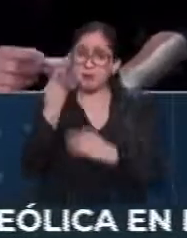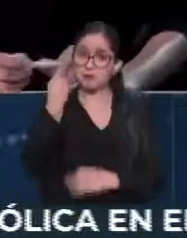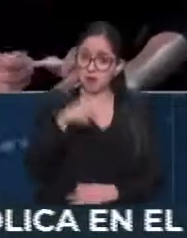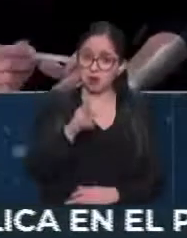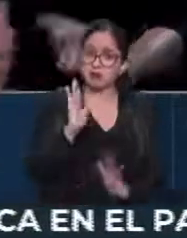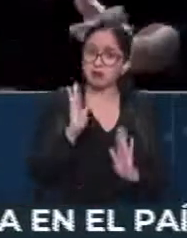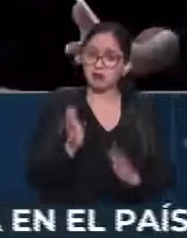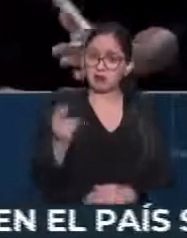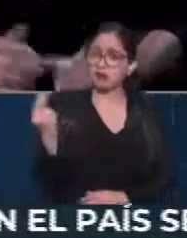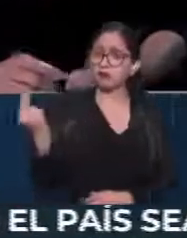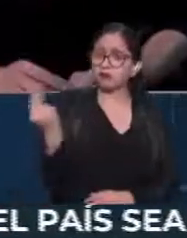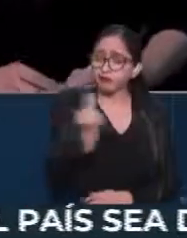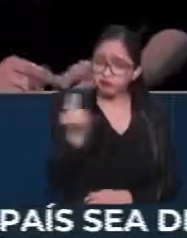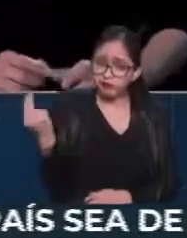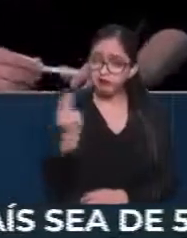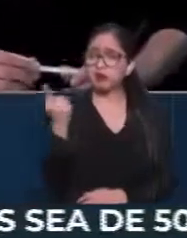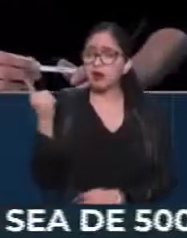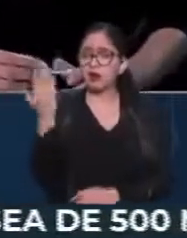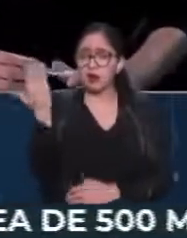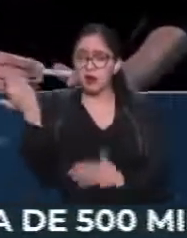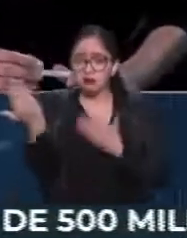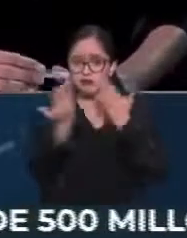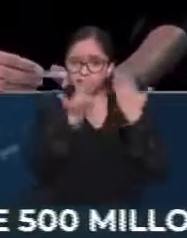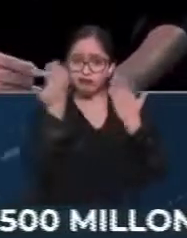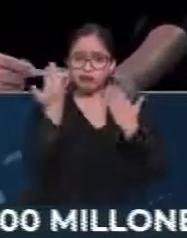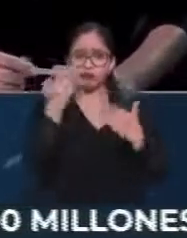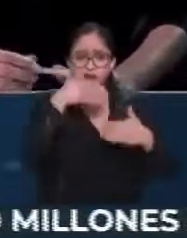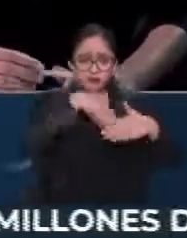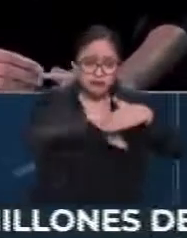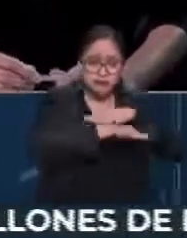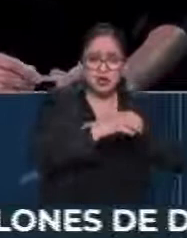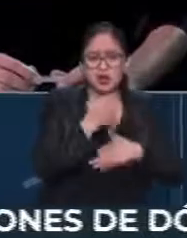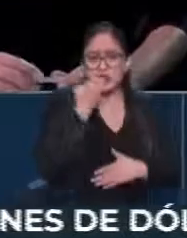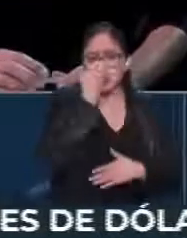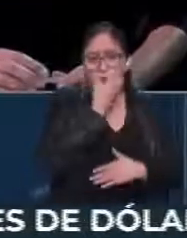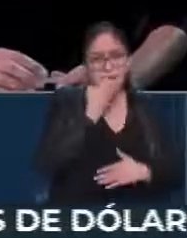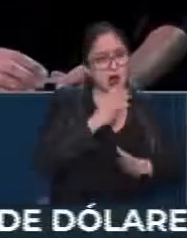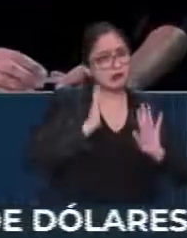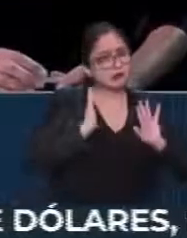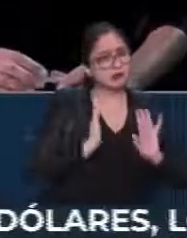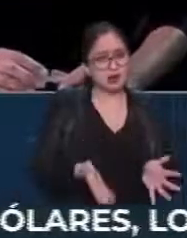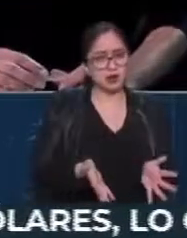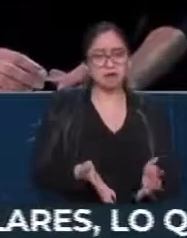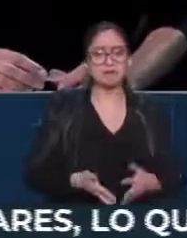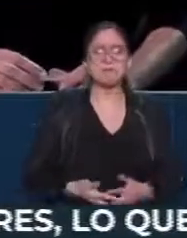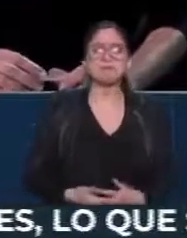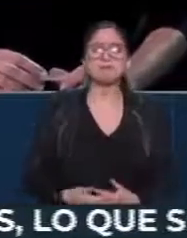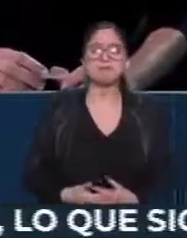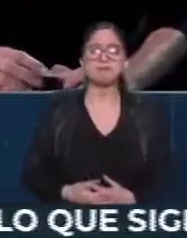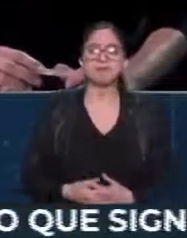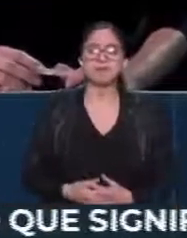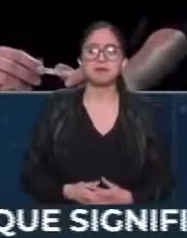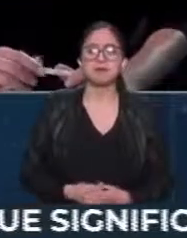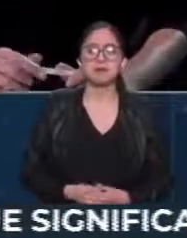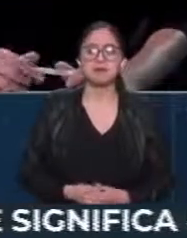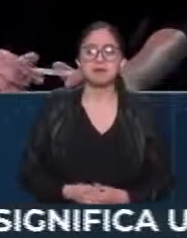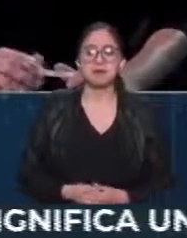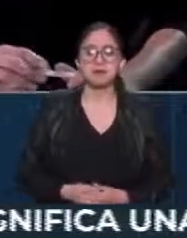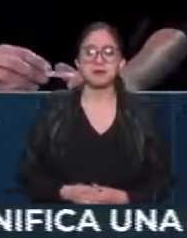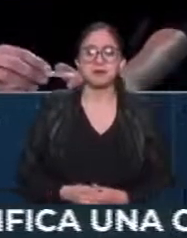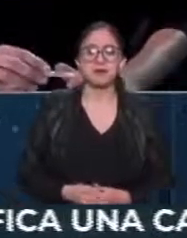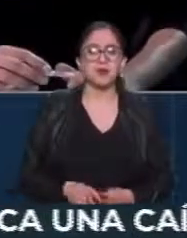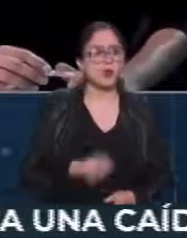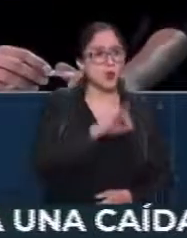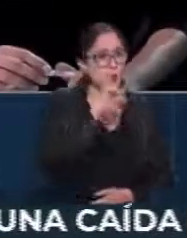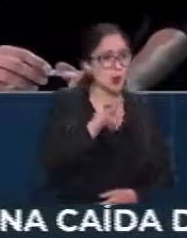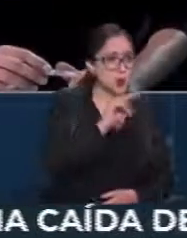a clases presenciales? Sí, yo creo que una de las, reitero mi saludo azul, Juan,